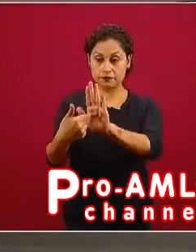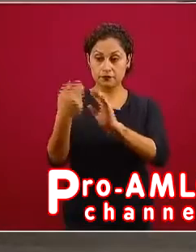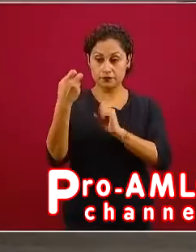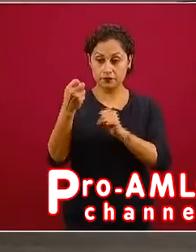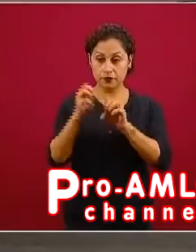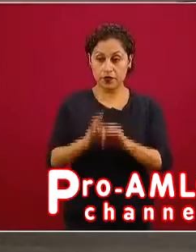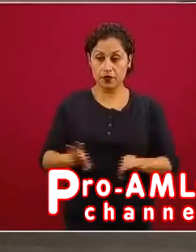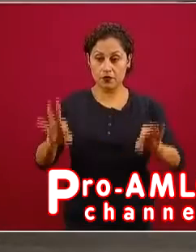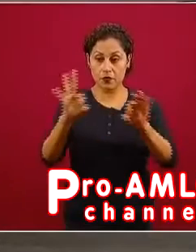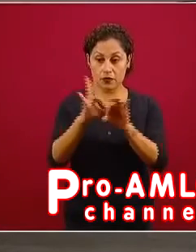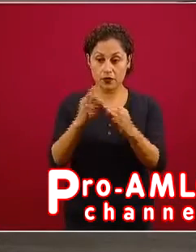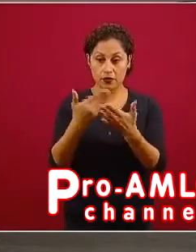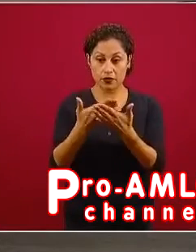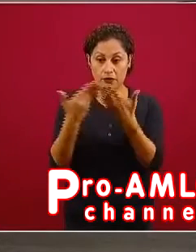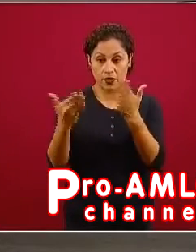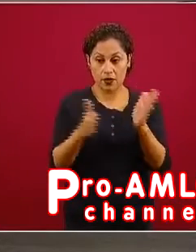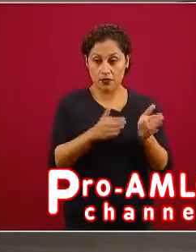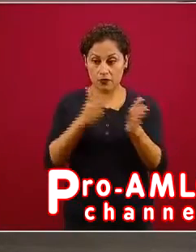fase 3.